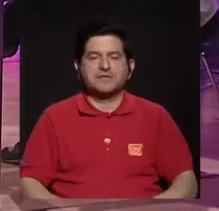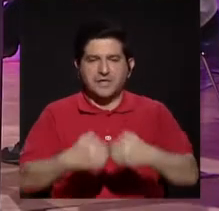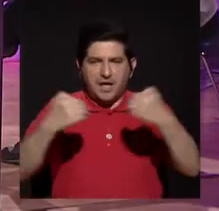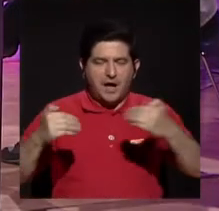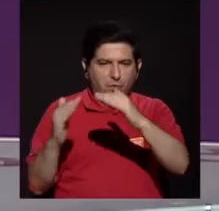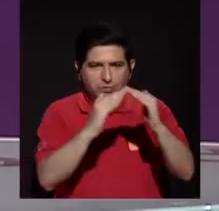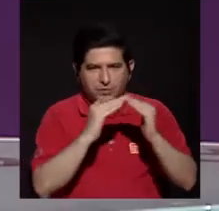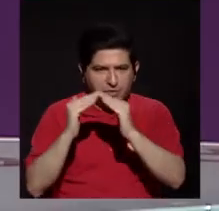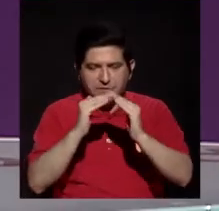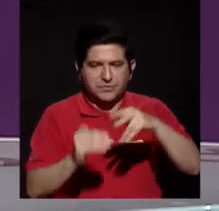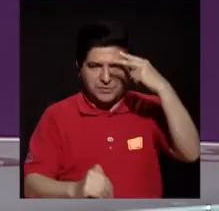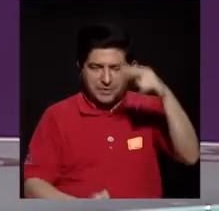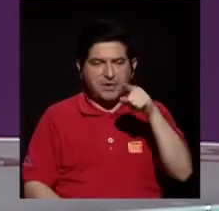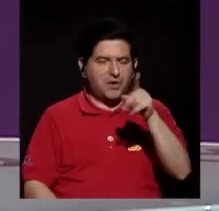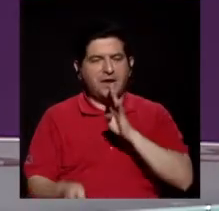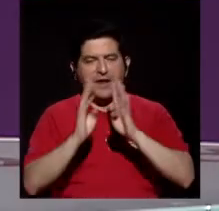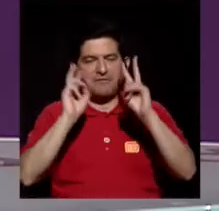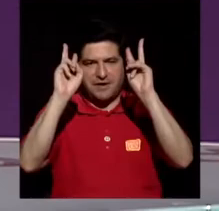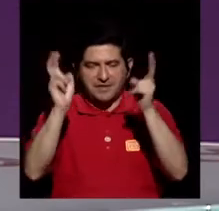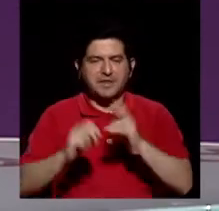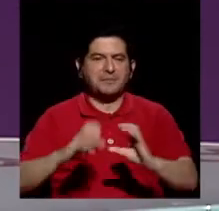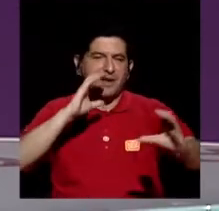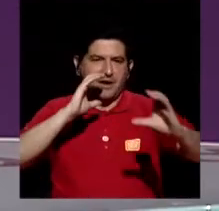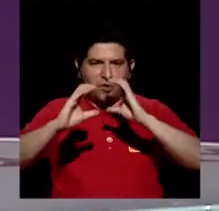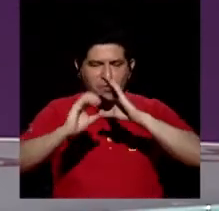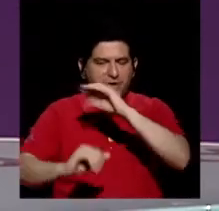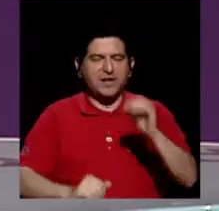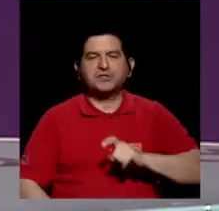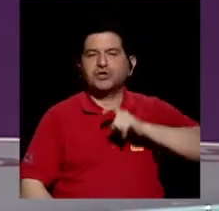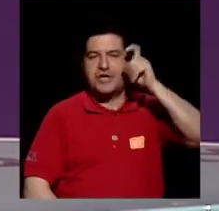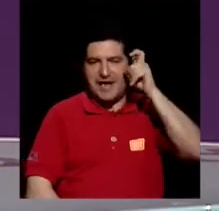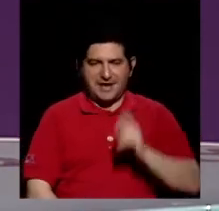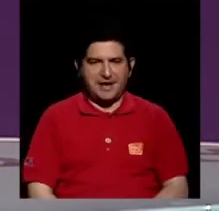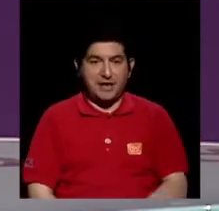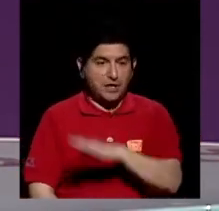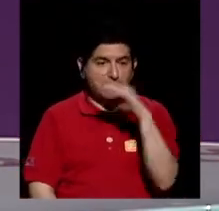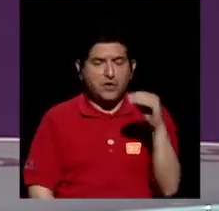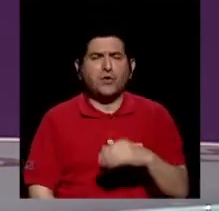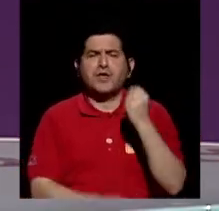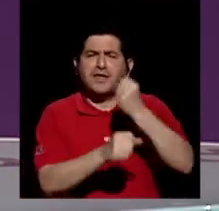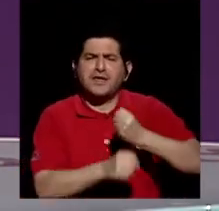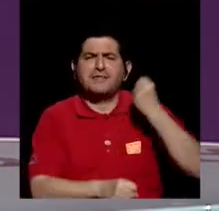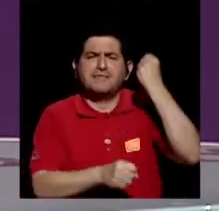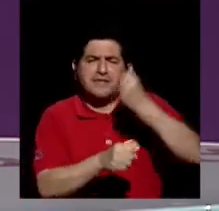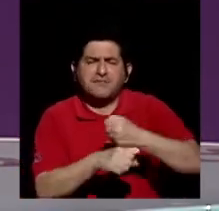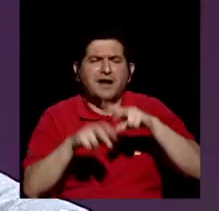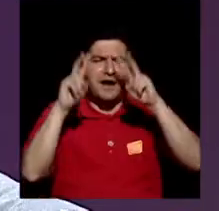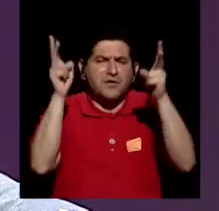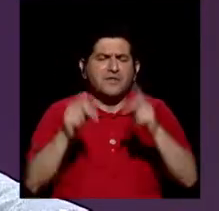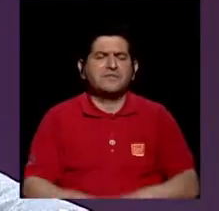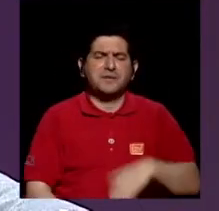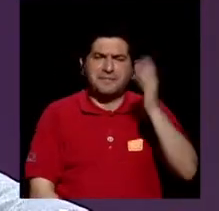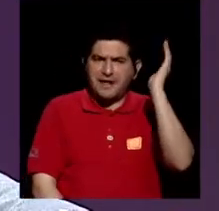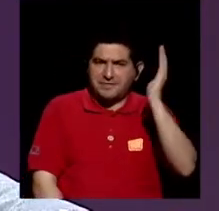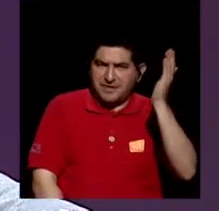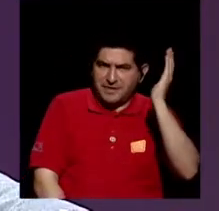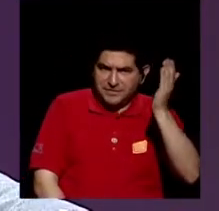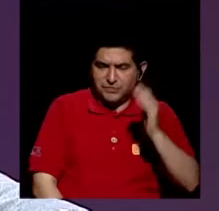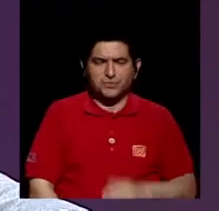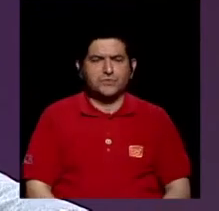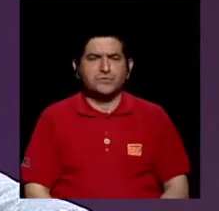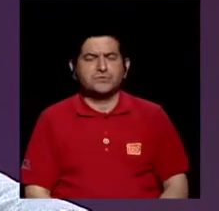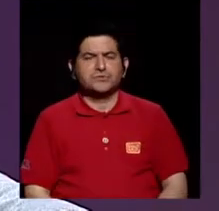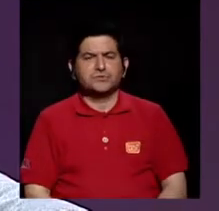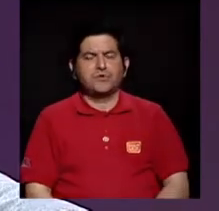nos va a conversar sobre el tema de comunicación y género y un poco cómo se trabaja el tema de los discursos sobre